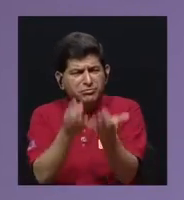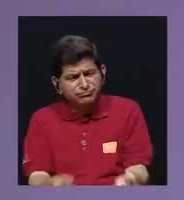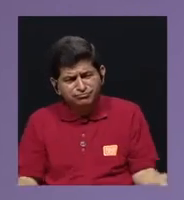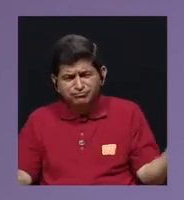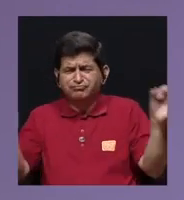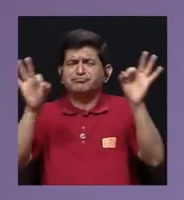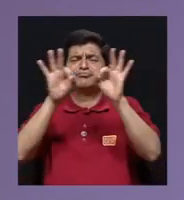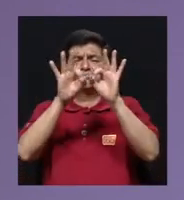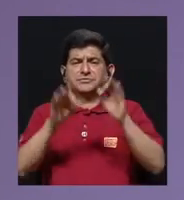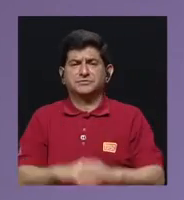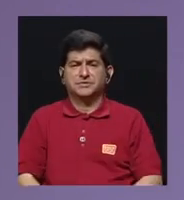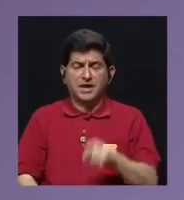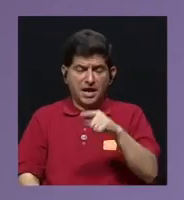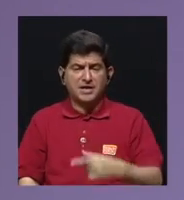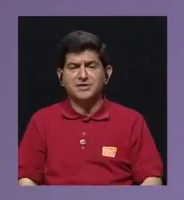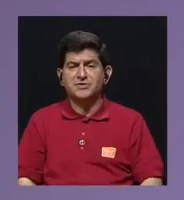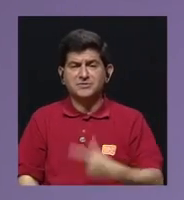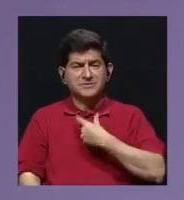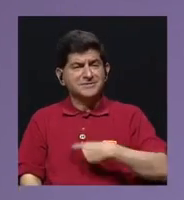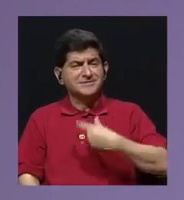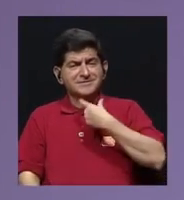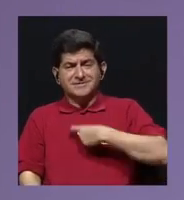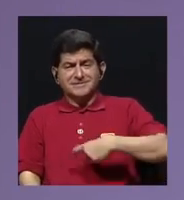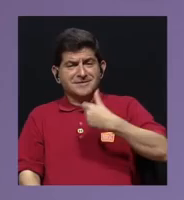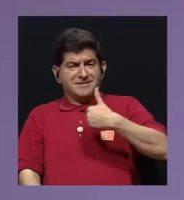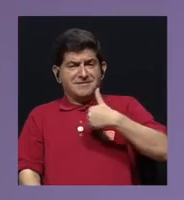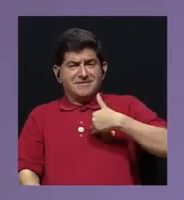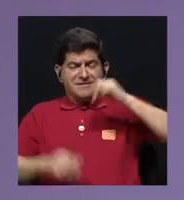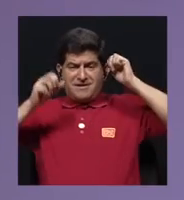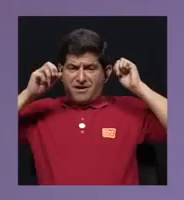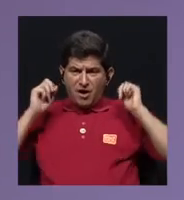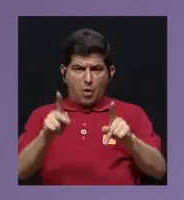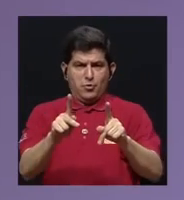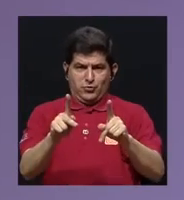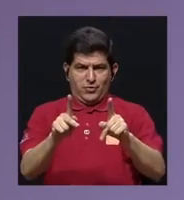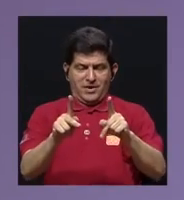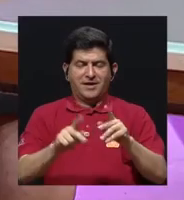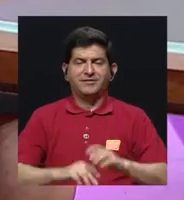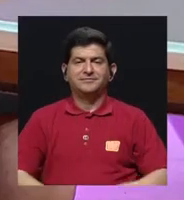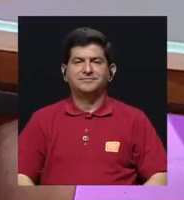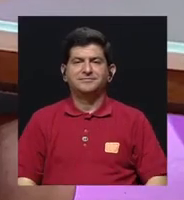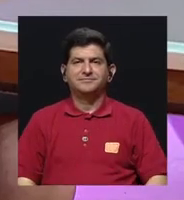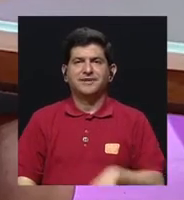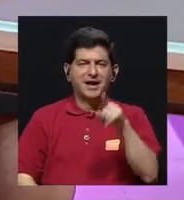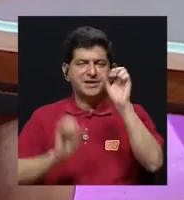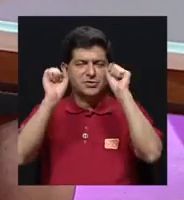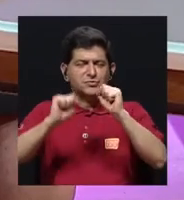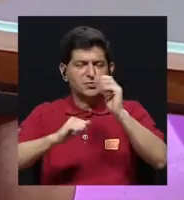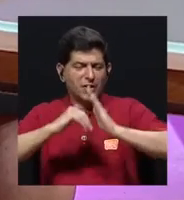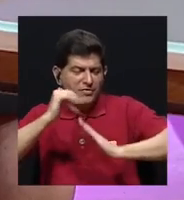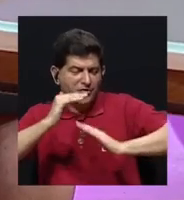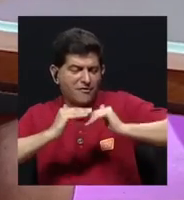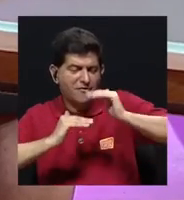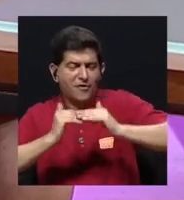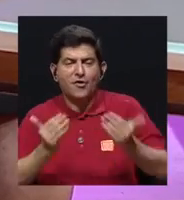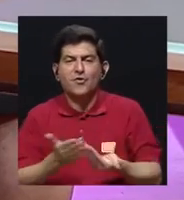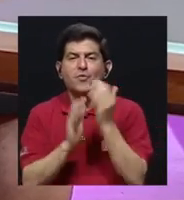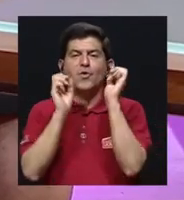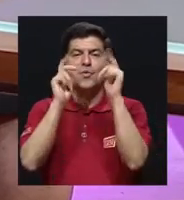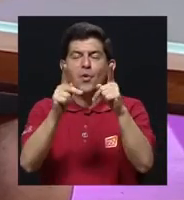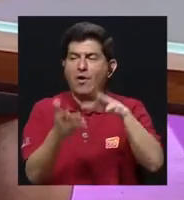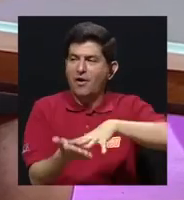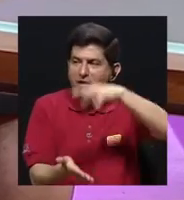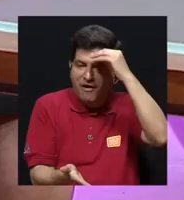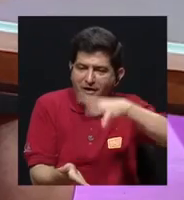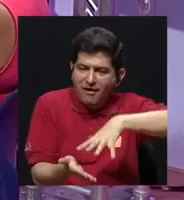está ansiosa de tener oportunidades para construir nuevas posibilidades de